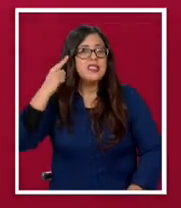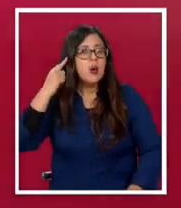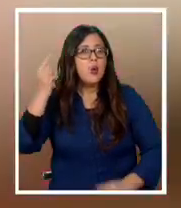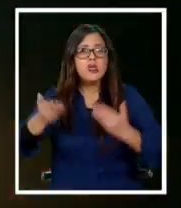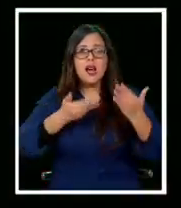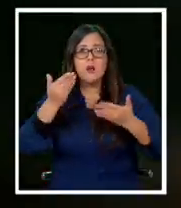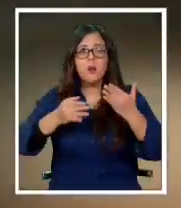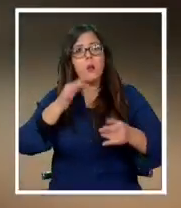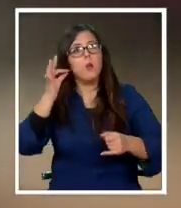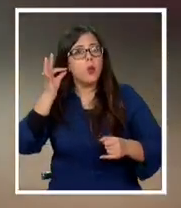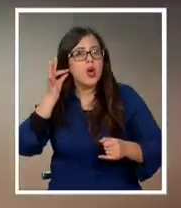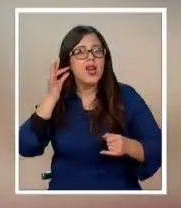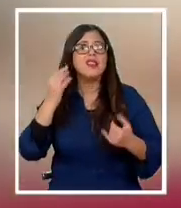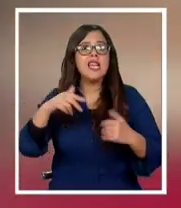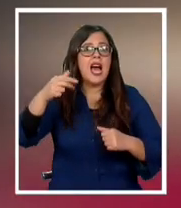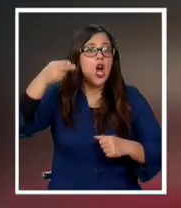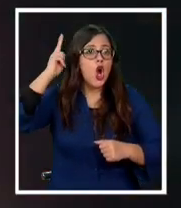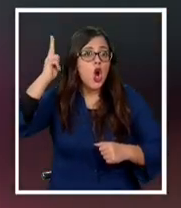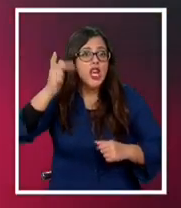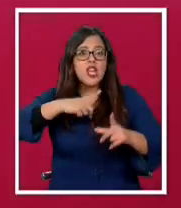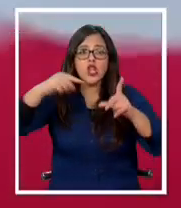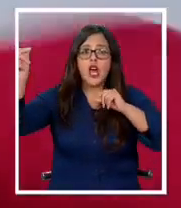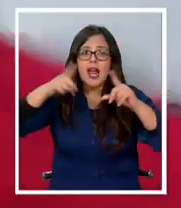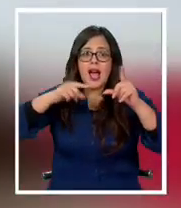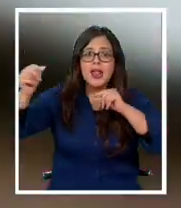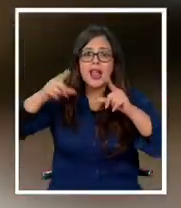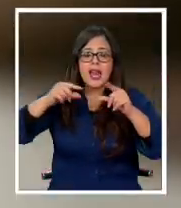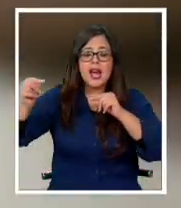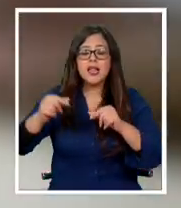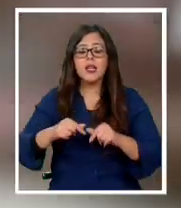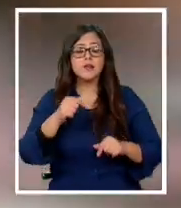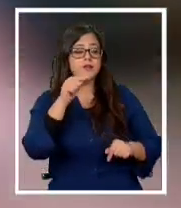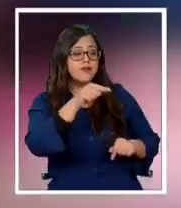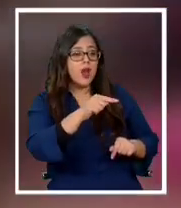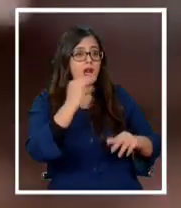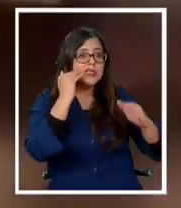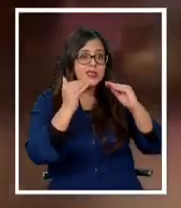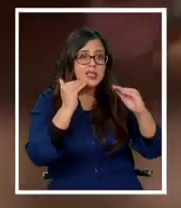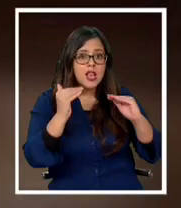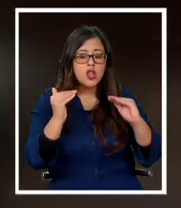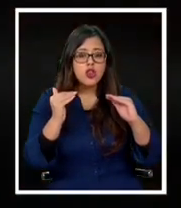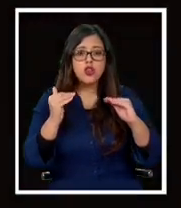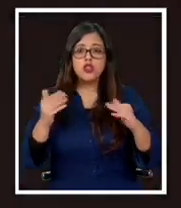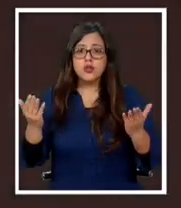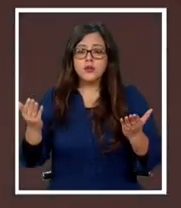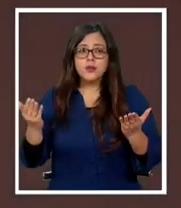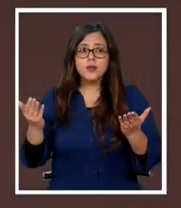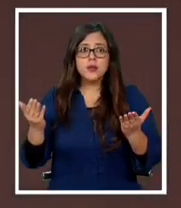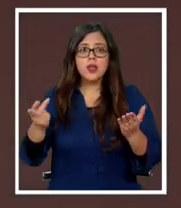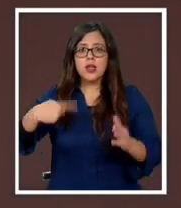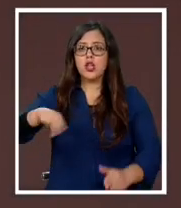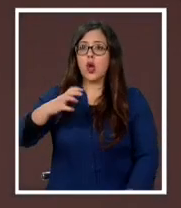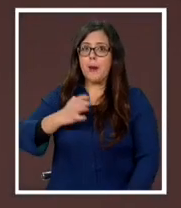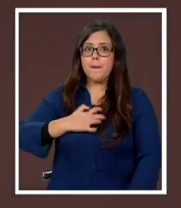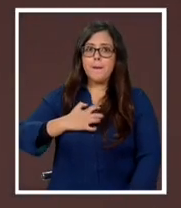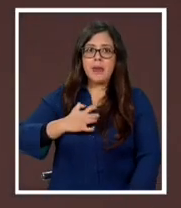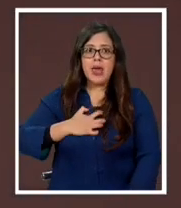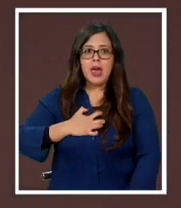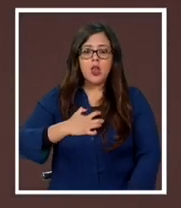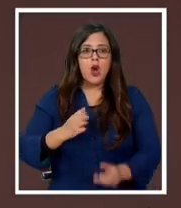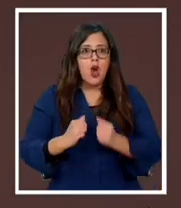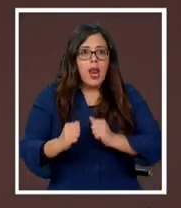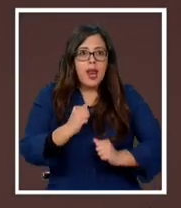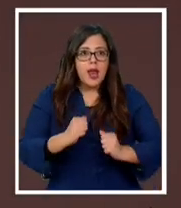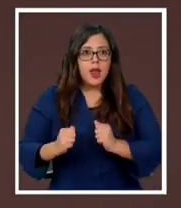Arráncate, arráncate, arráncate. Nuestros niños y niñas se empezaron a asustar, a